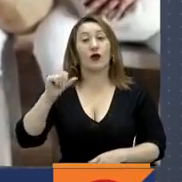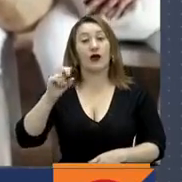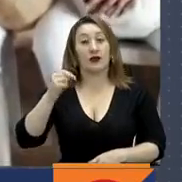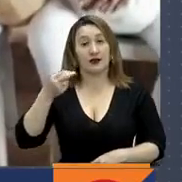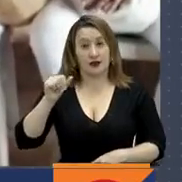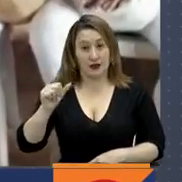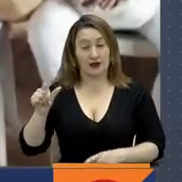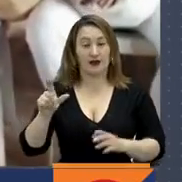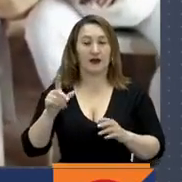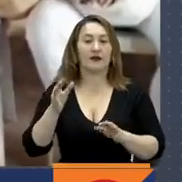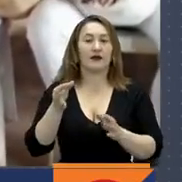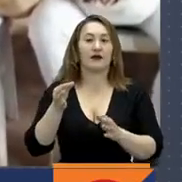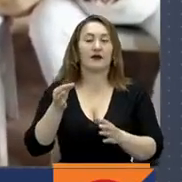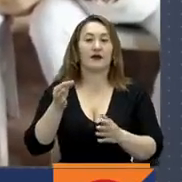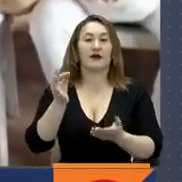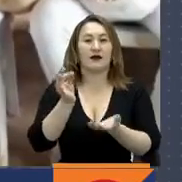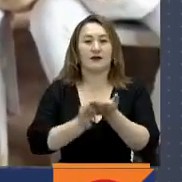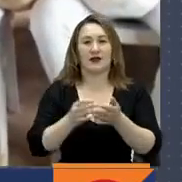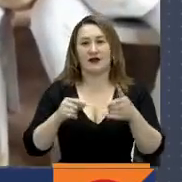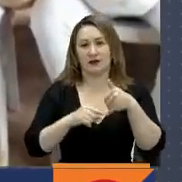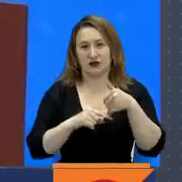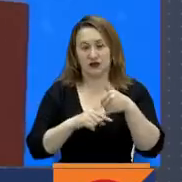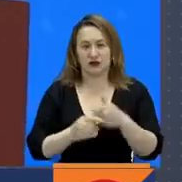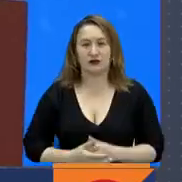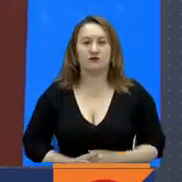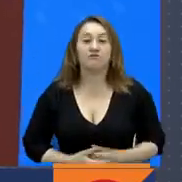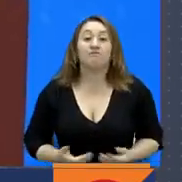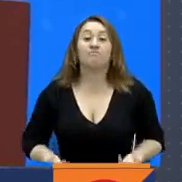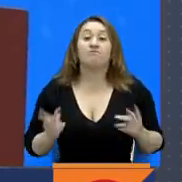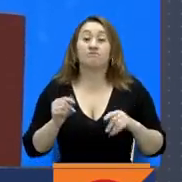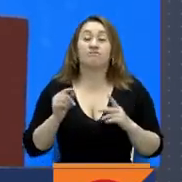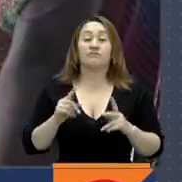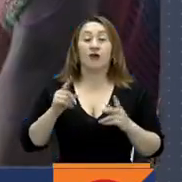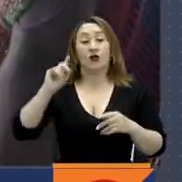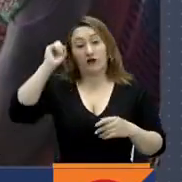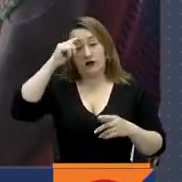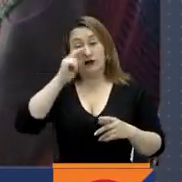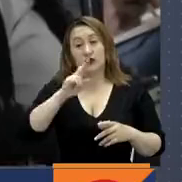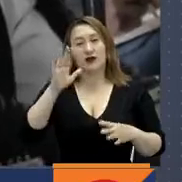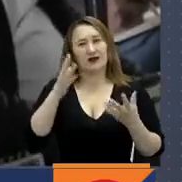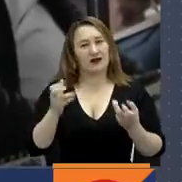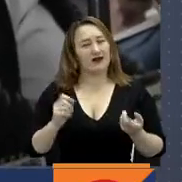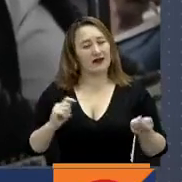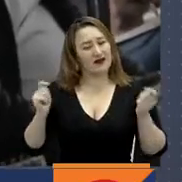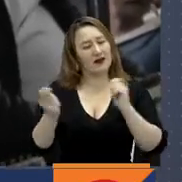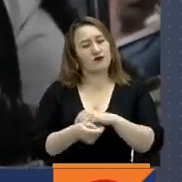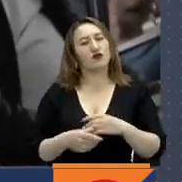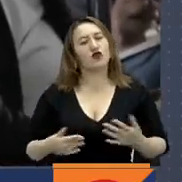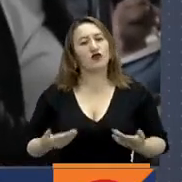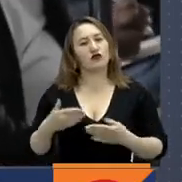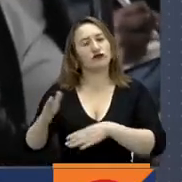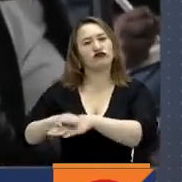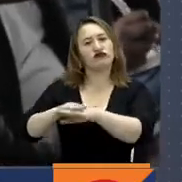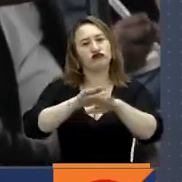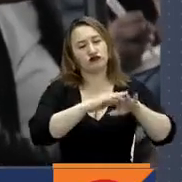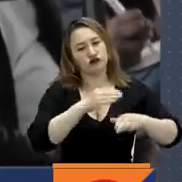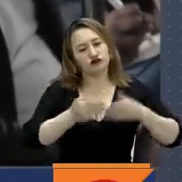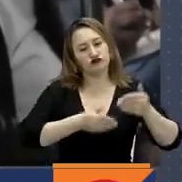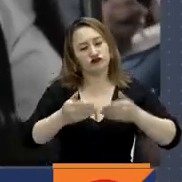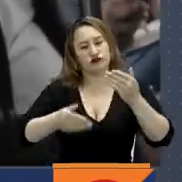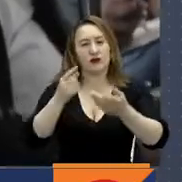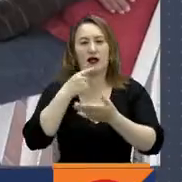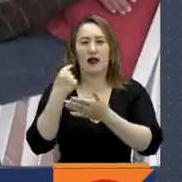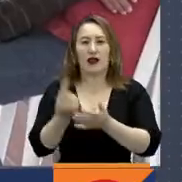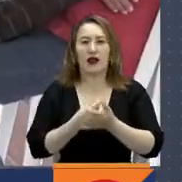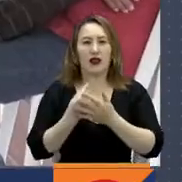del momento. Lo que quiere el Gobierno Nacional es hacer una pequeña reestructuración de la forma en que se estaban convocando y desarrollando estos